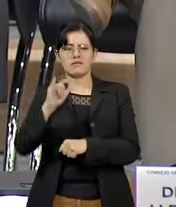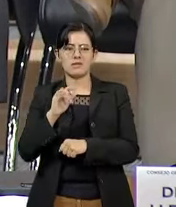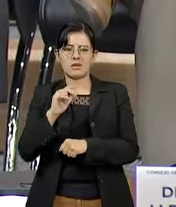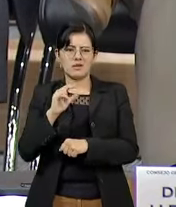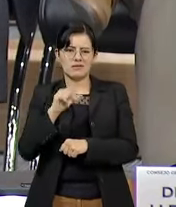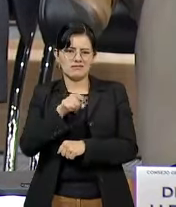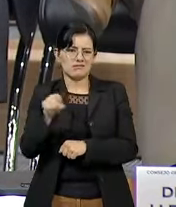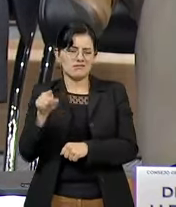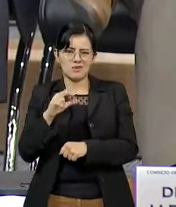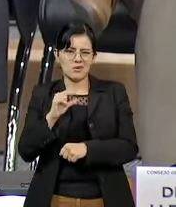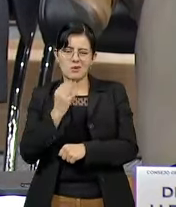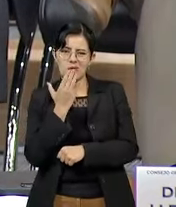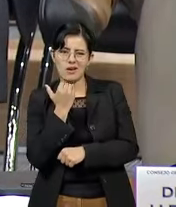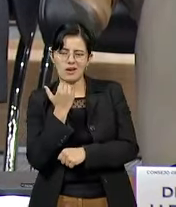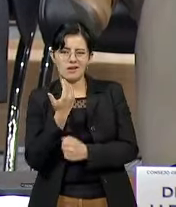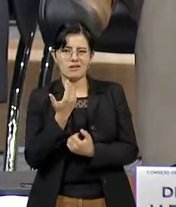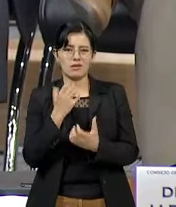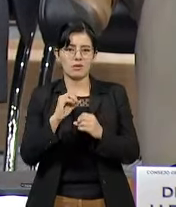en